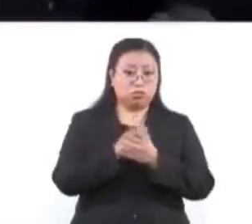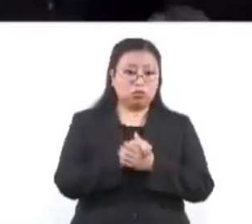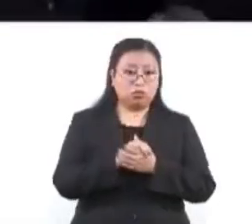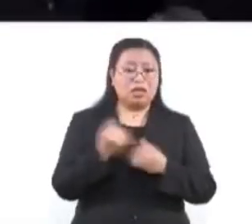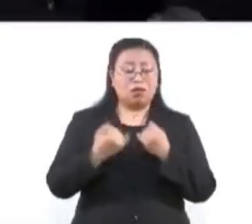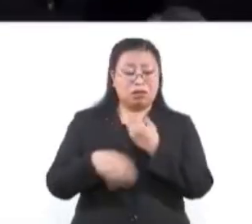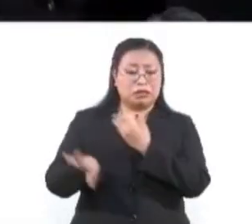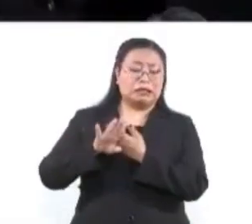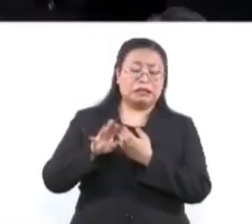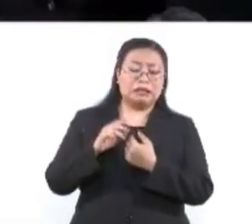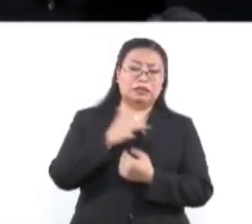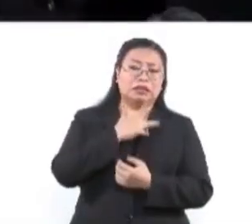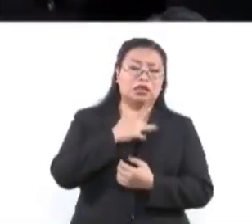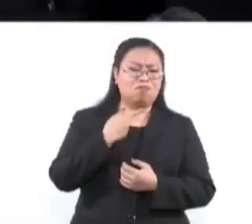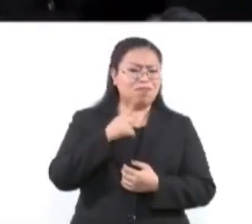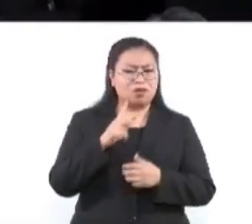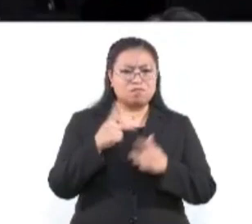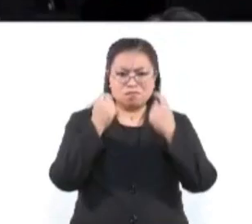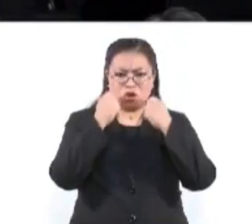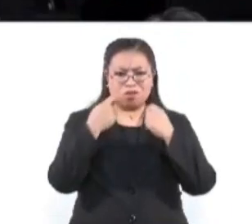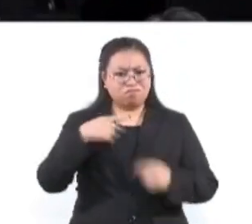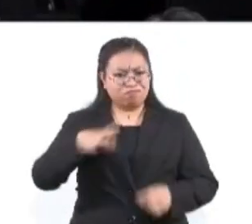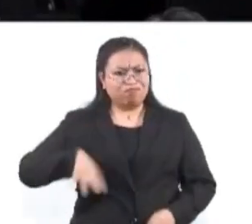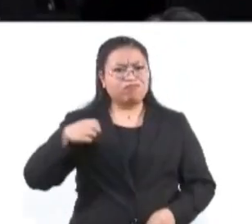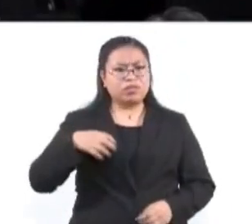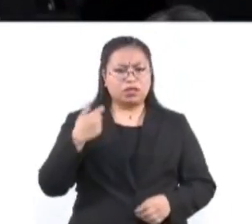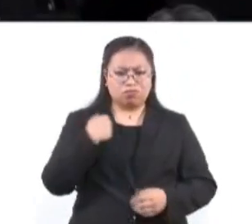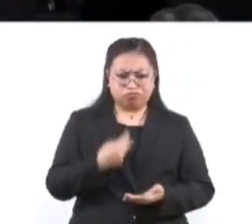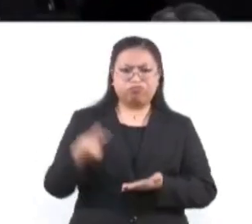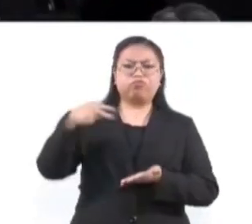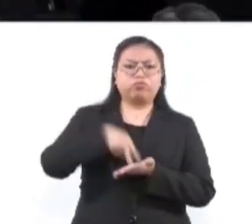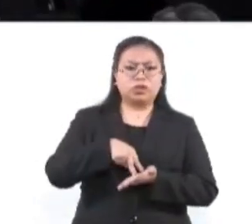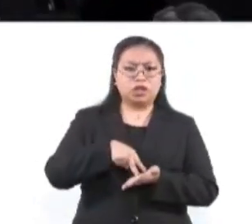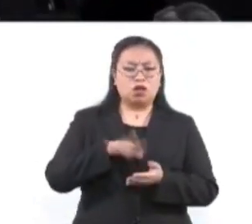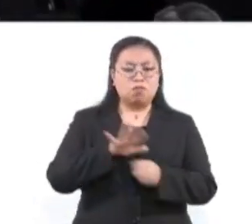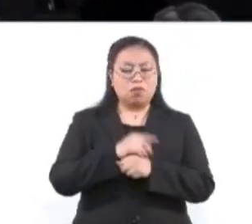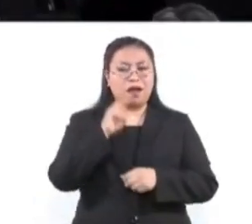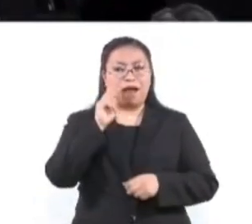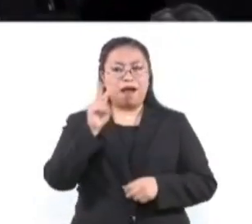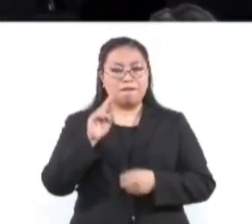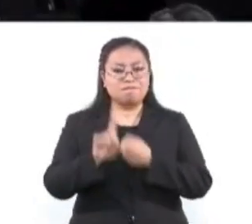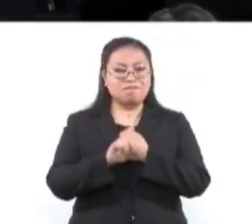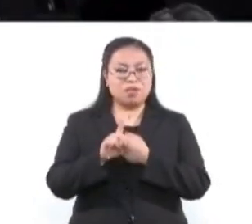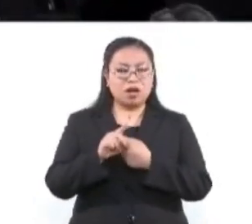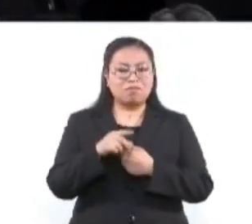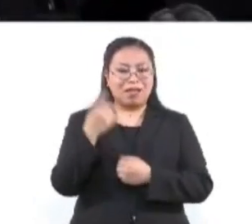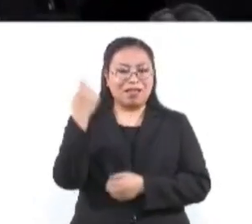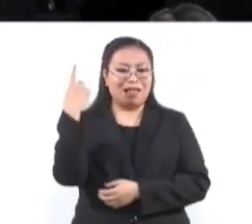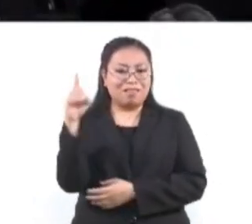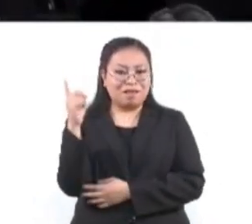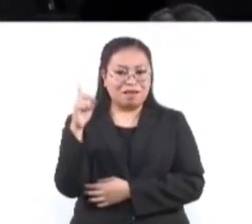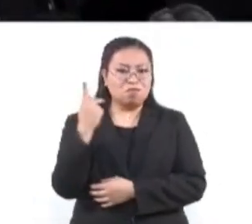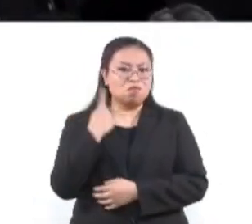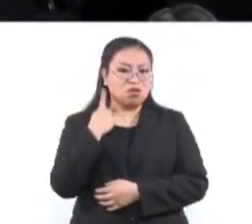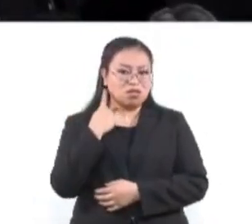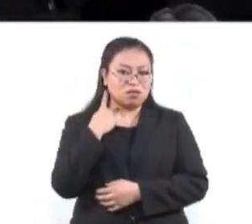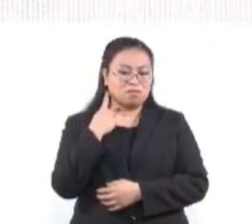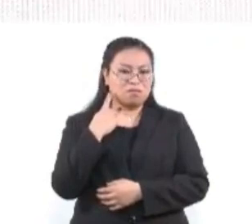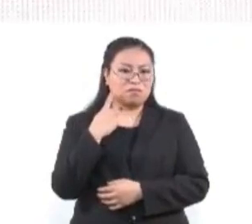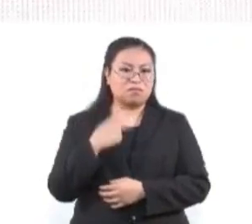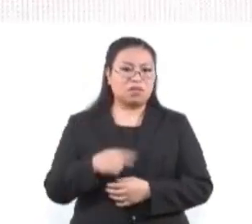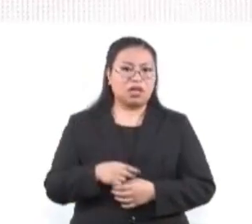Pero en lugar de afectarnos, nos levanta, porque esa demostración viene de la derecha. Los derechosos, como decía